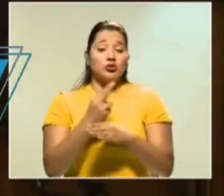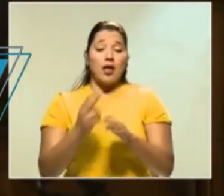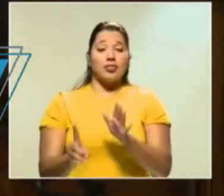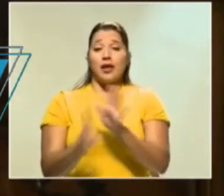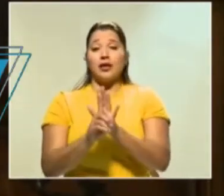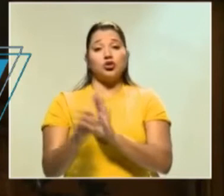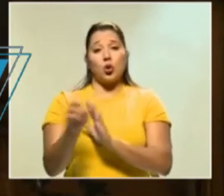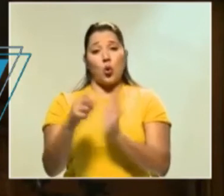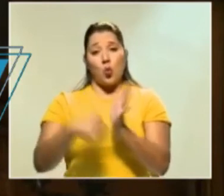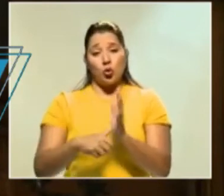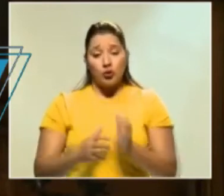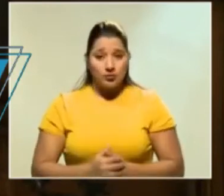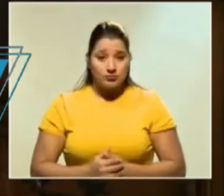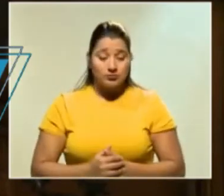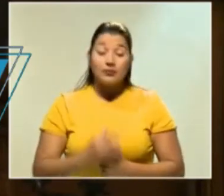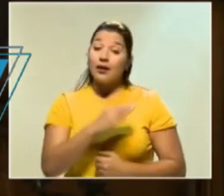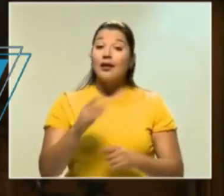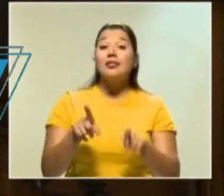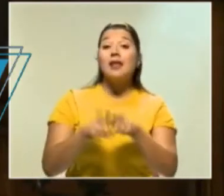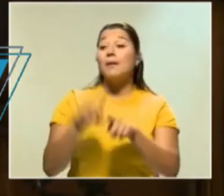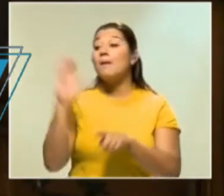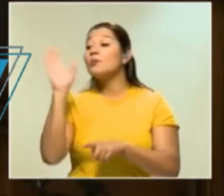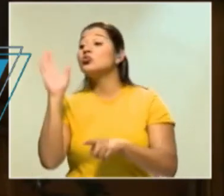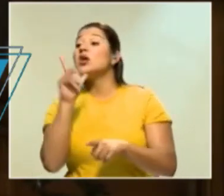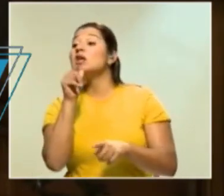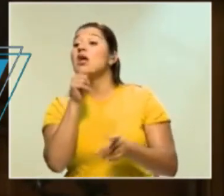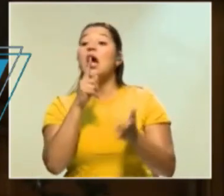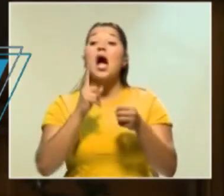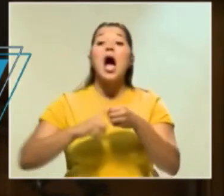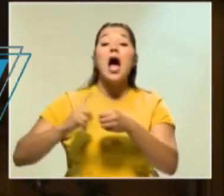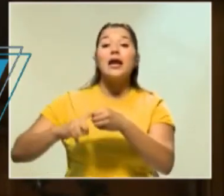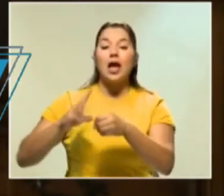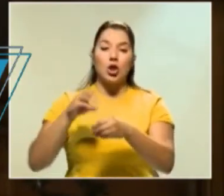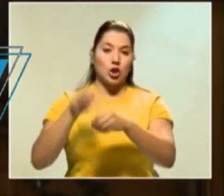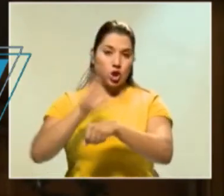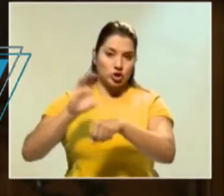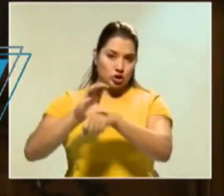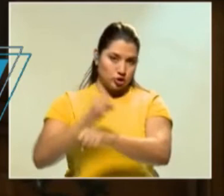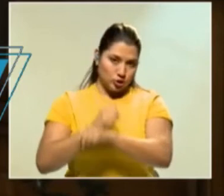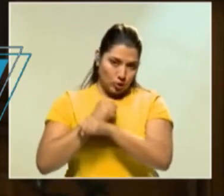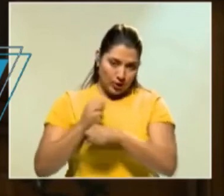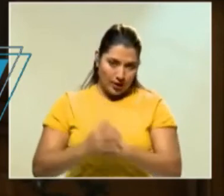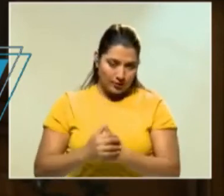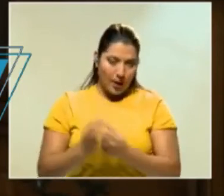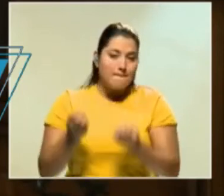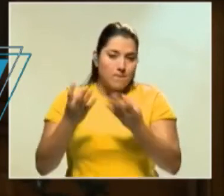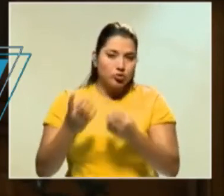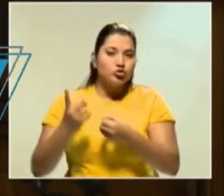y también sus aliados en el Consejo de Seguridad. Hay varios de ellos que forman parte de la